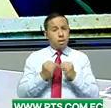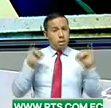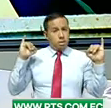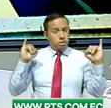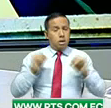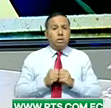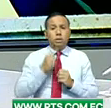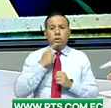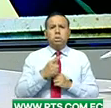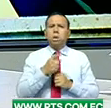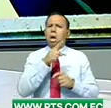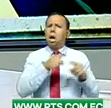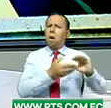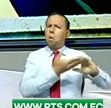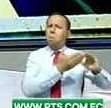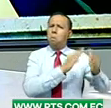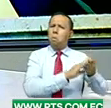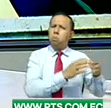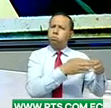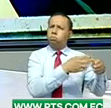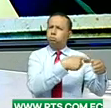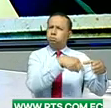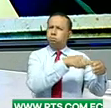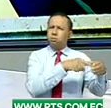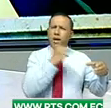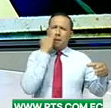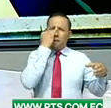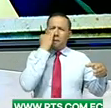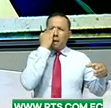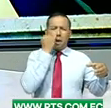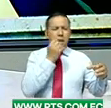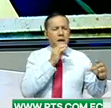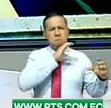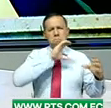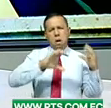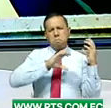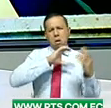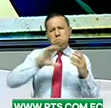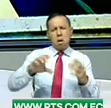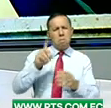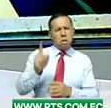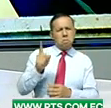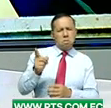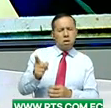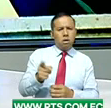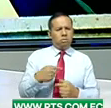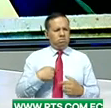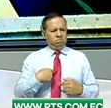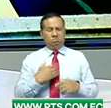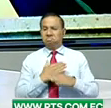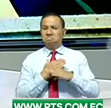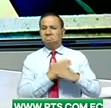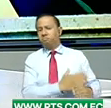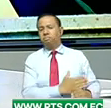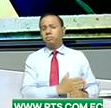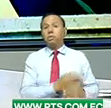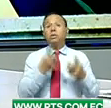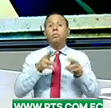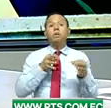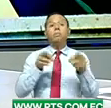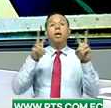amenazas y ultimátum emitidas por el movimiento indígena. En su discurso, el primer mandatario también se refirió a la disputa por la alcaldía de